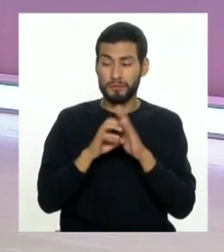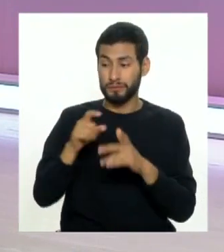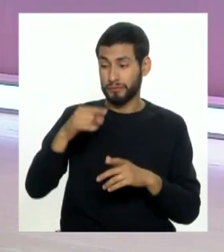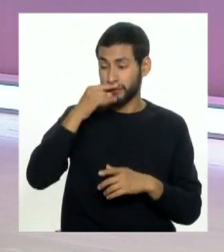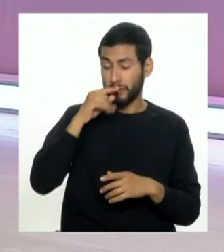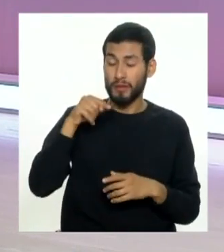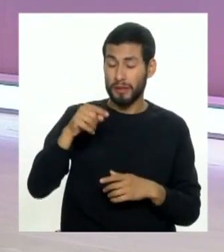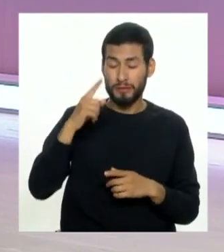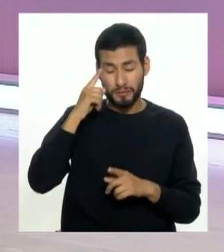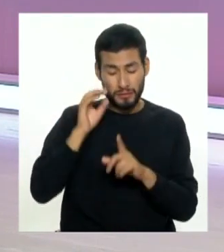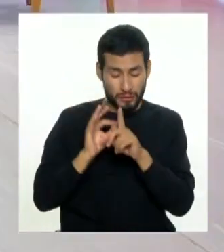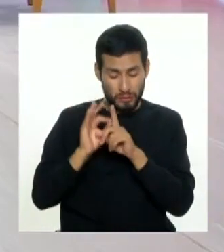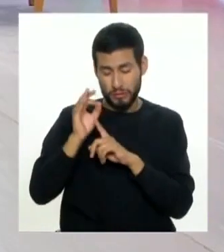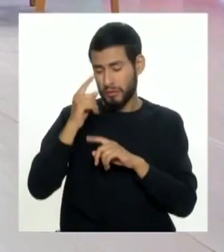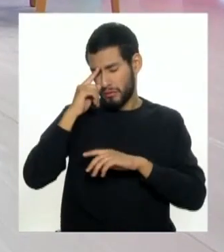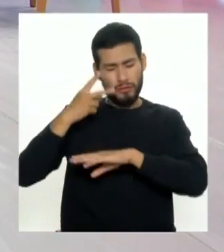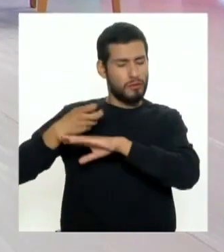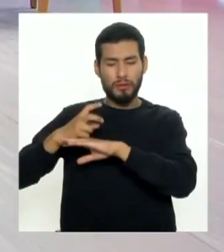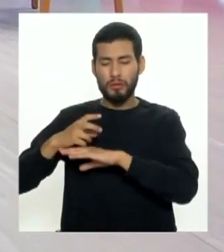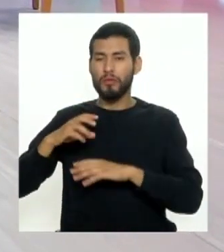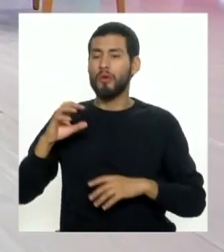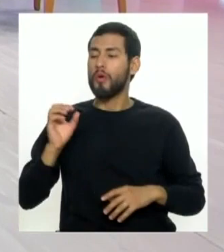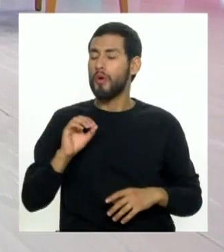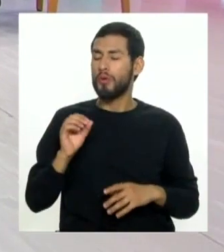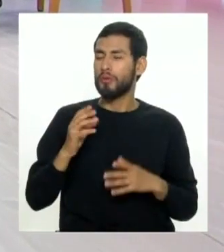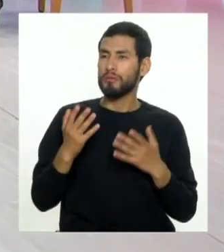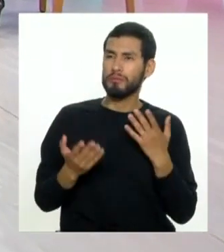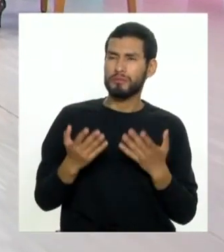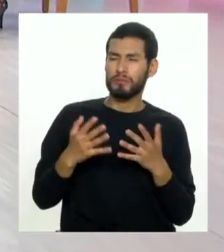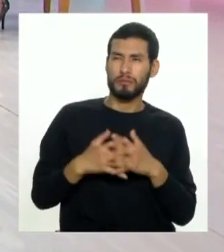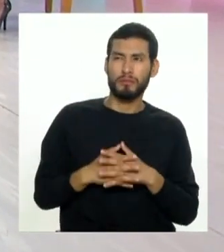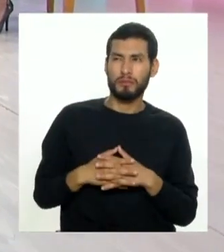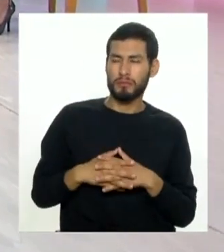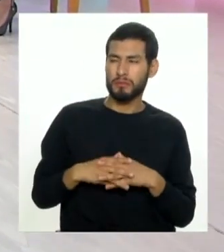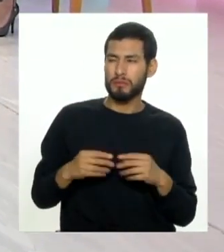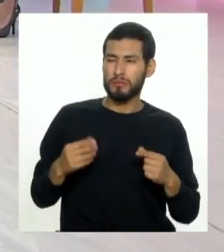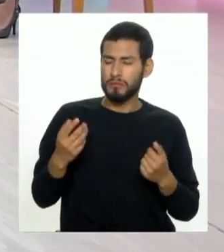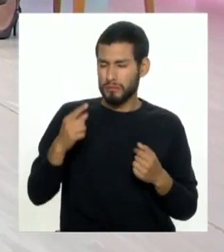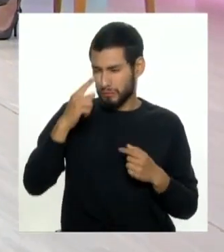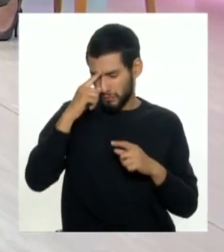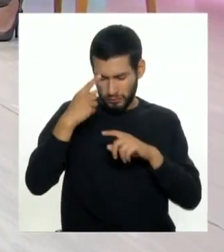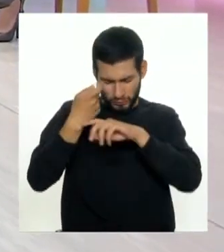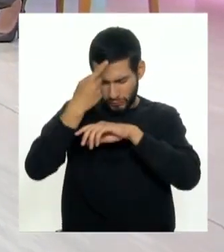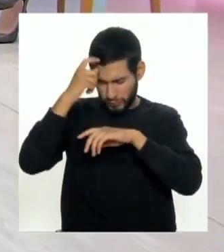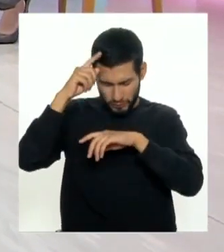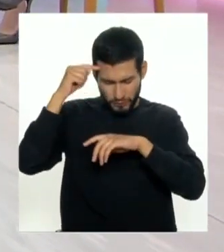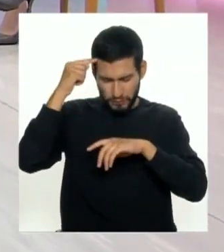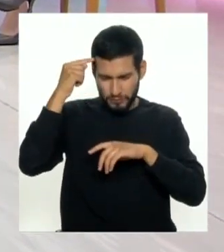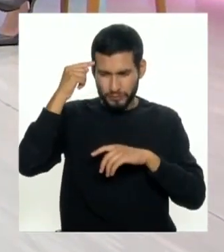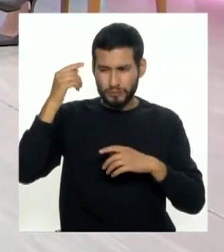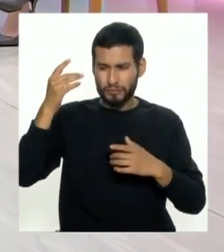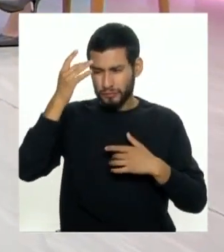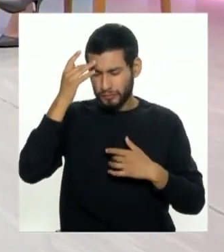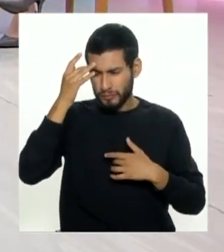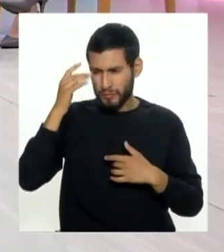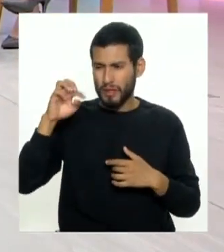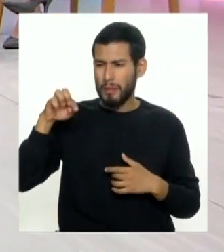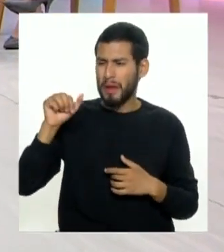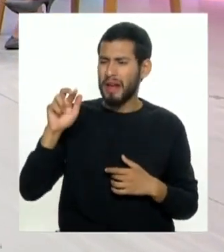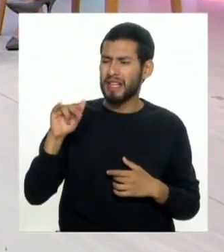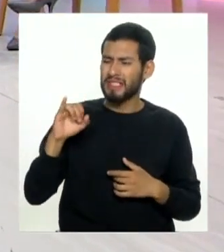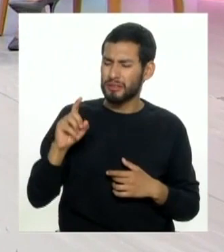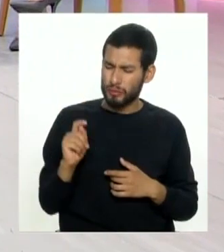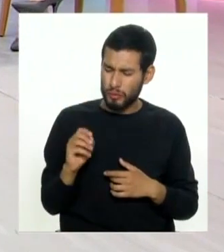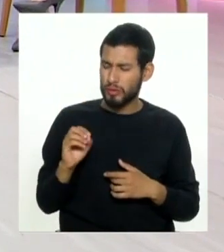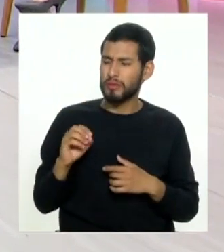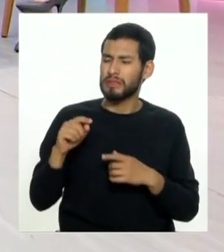por fiebre, alguien que convulsionó por un tema de un parásito cerebral o un ACV, un problema,